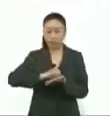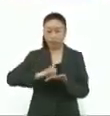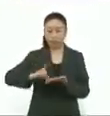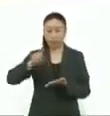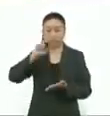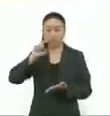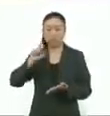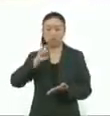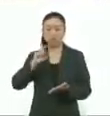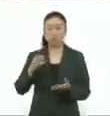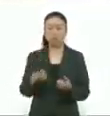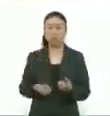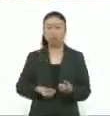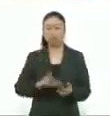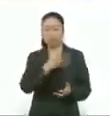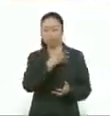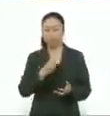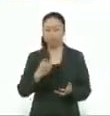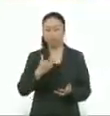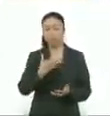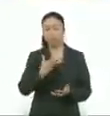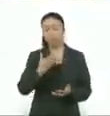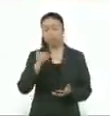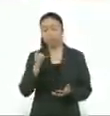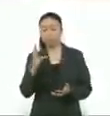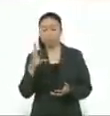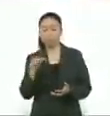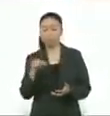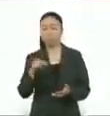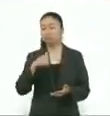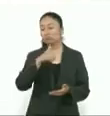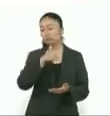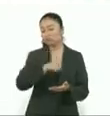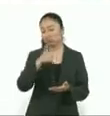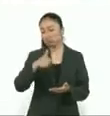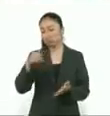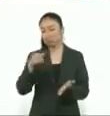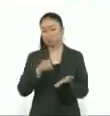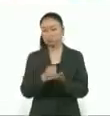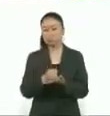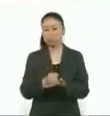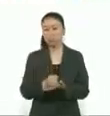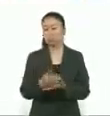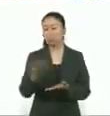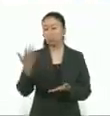y reproductivos, como recientemente ocurrió en Colima.